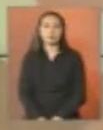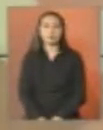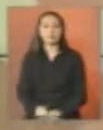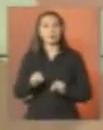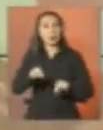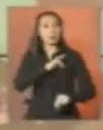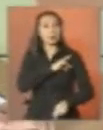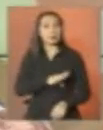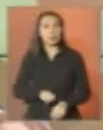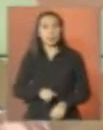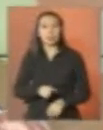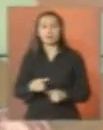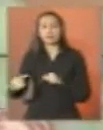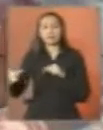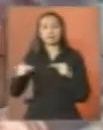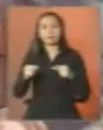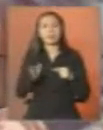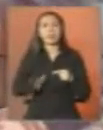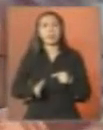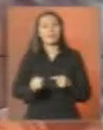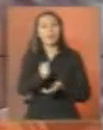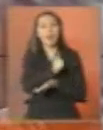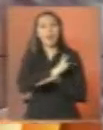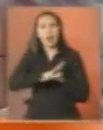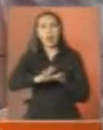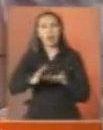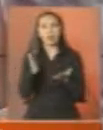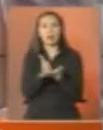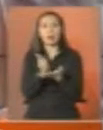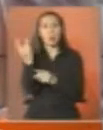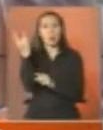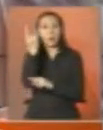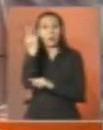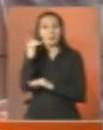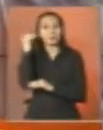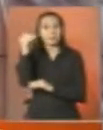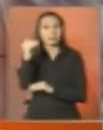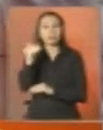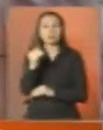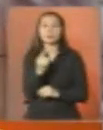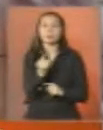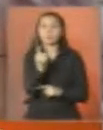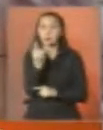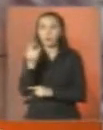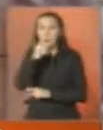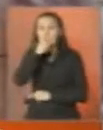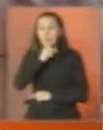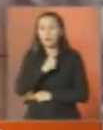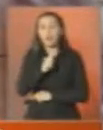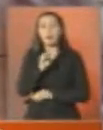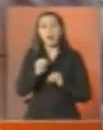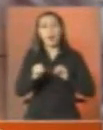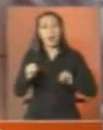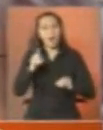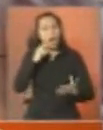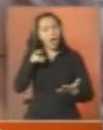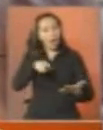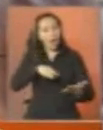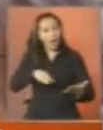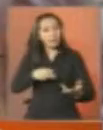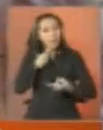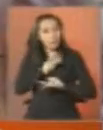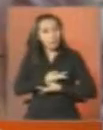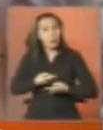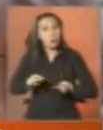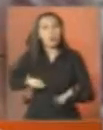Y aquí en Chile sigue el debate en torno a la gratuidad de la educación superior, mientras las universidades privadas llaman a revisar el anuncio